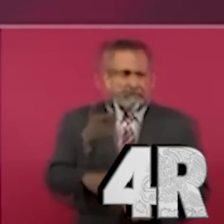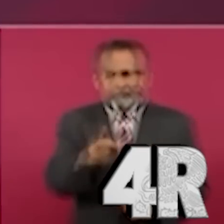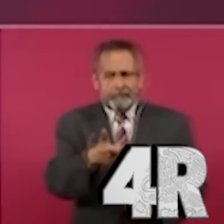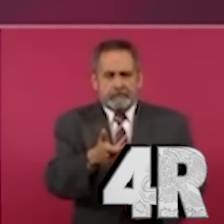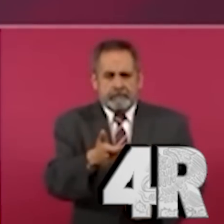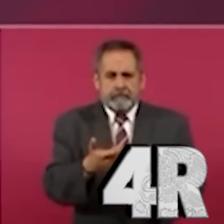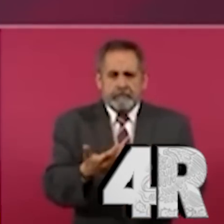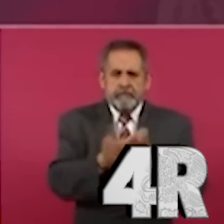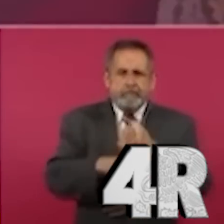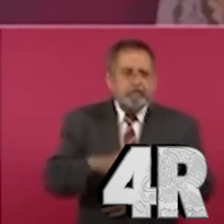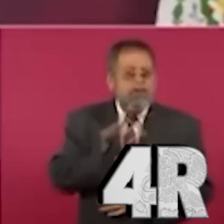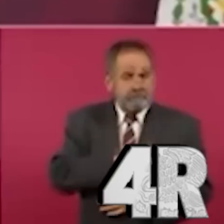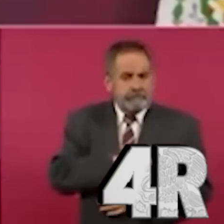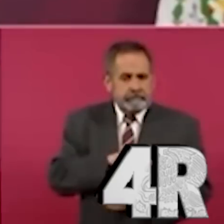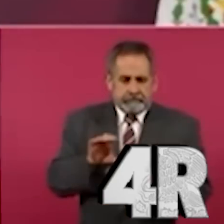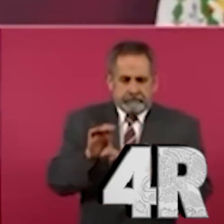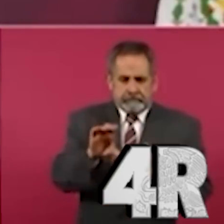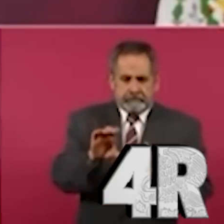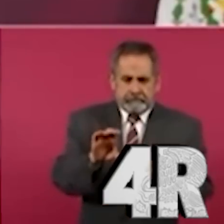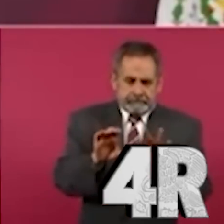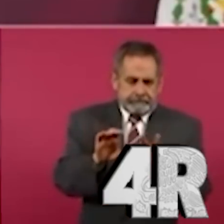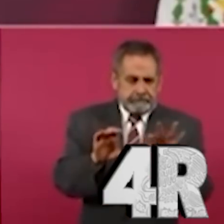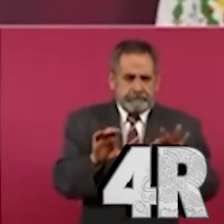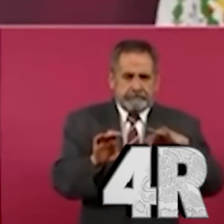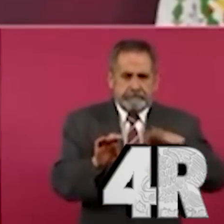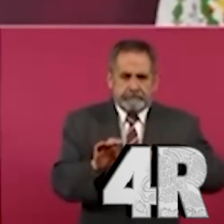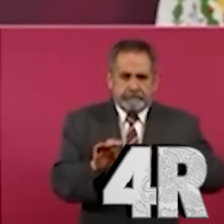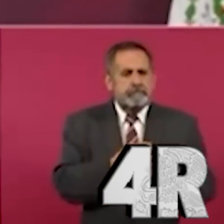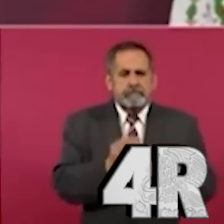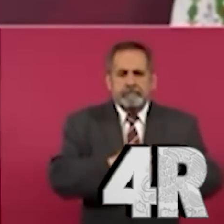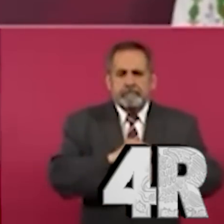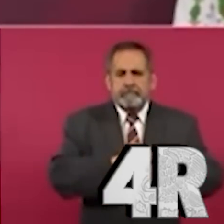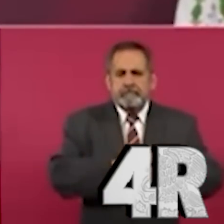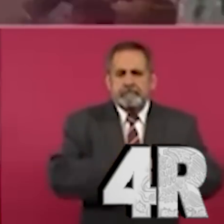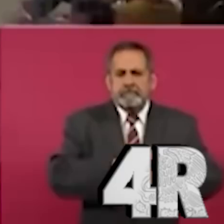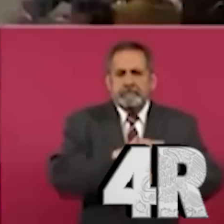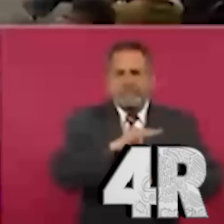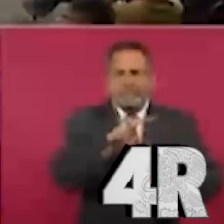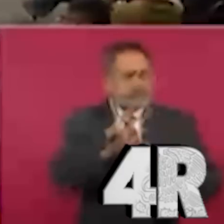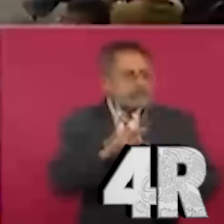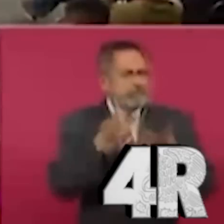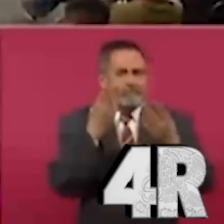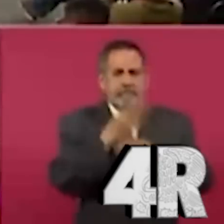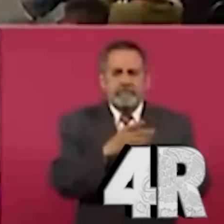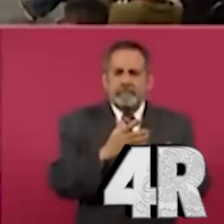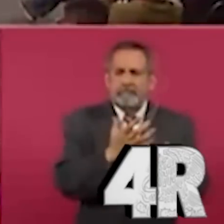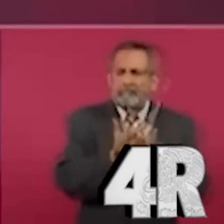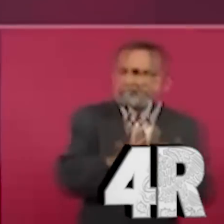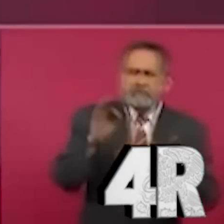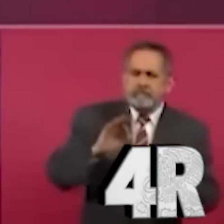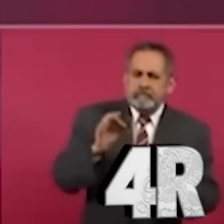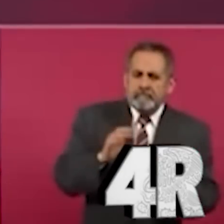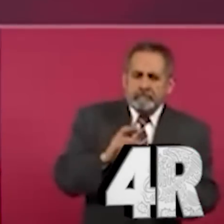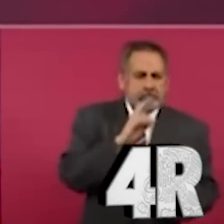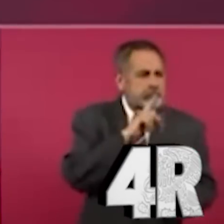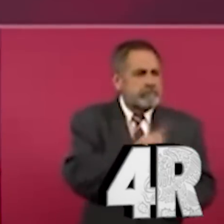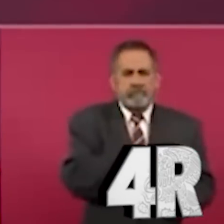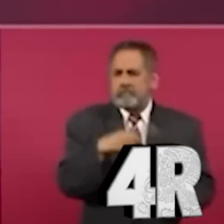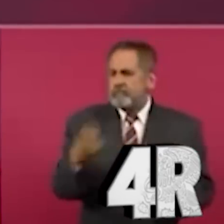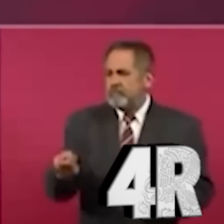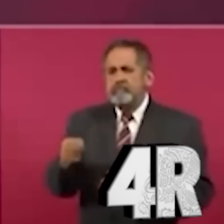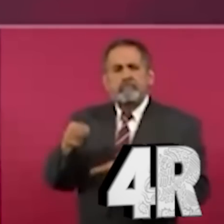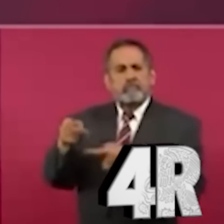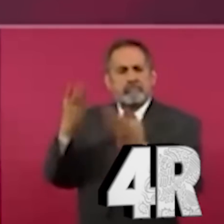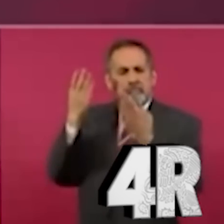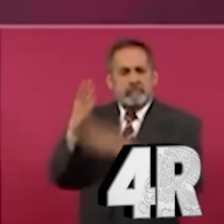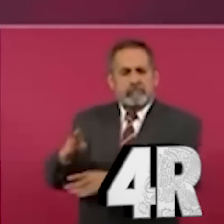comisión o ese dinero se mantiene un tiempo ahí. Entonces, un banco del gobierno, imagínense el manejo de